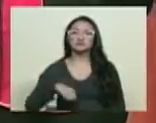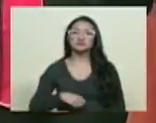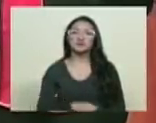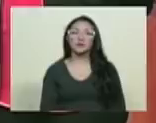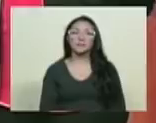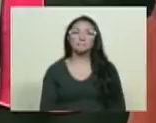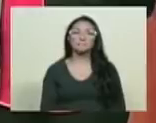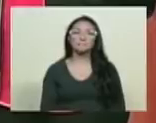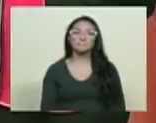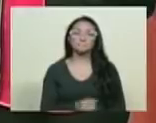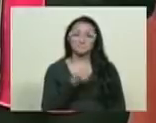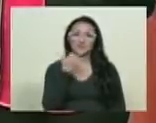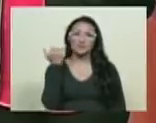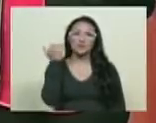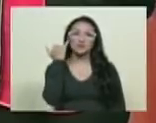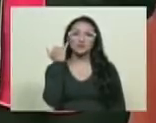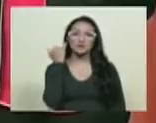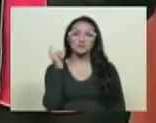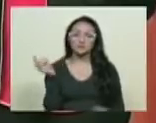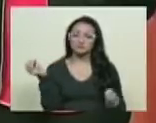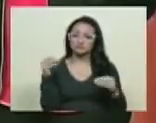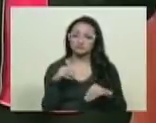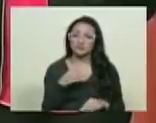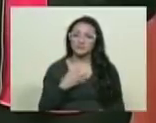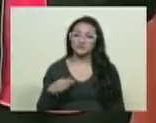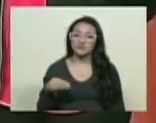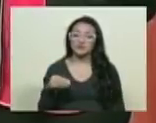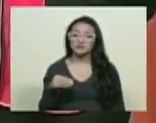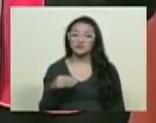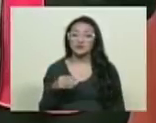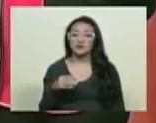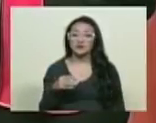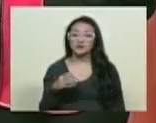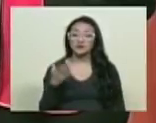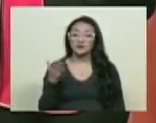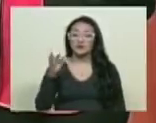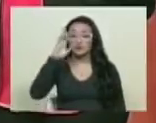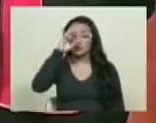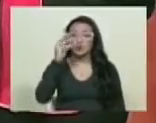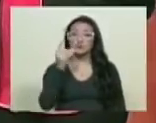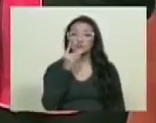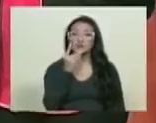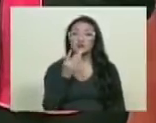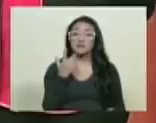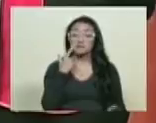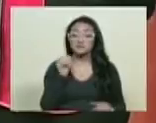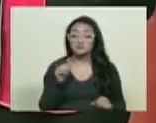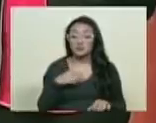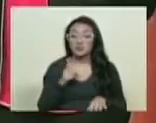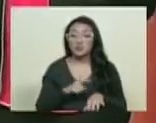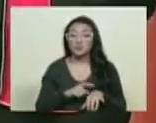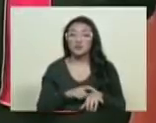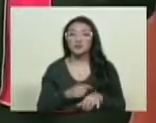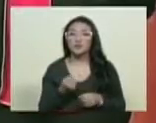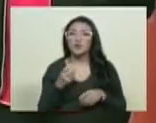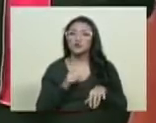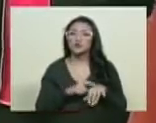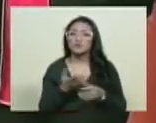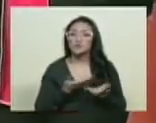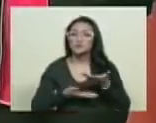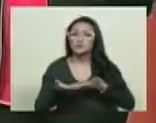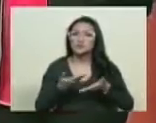me parece muy buena idea porque coordinada con el presidente de angelo medina ver si es el momento cuánto tiempo va a durar esta